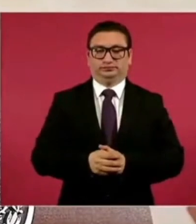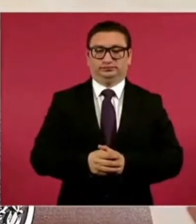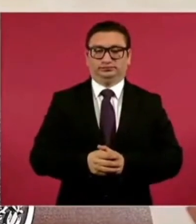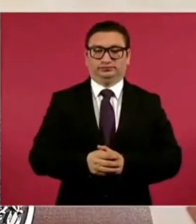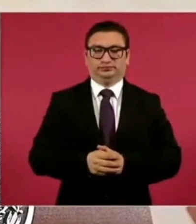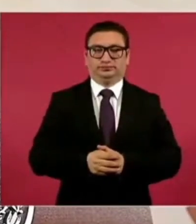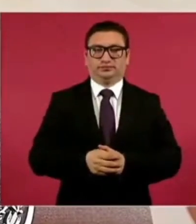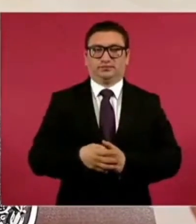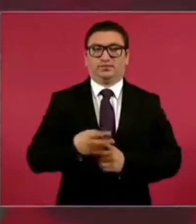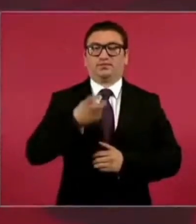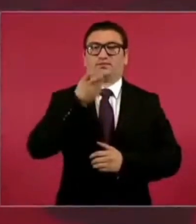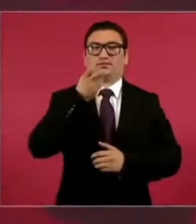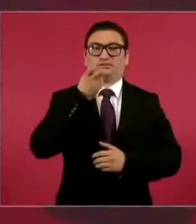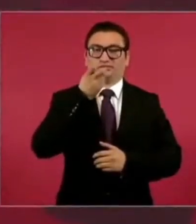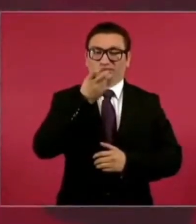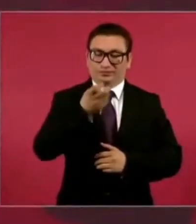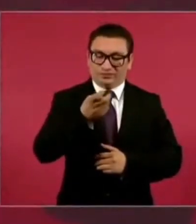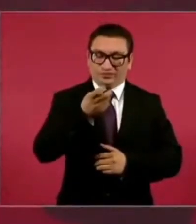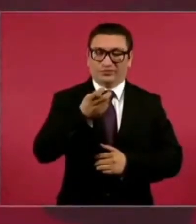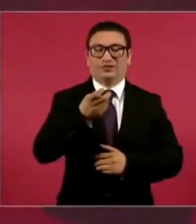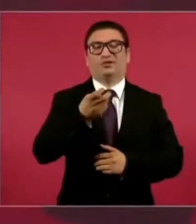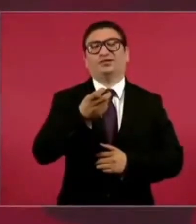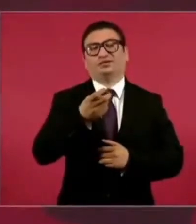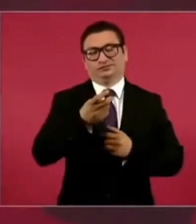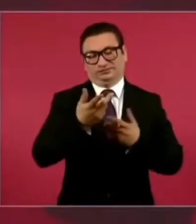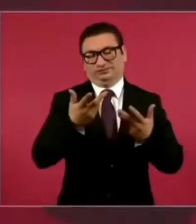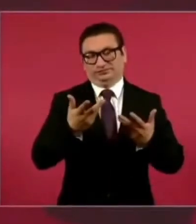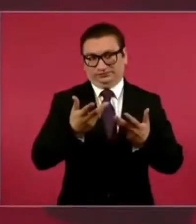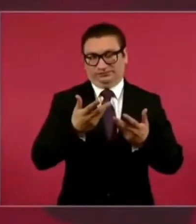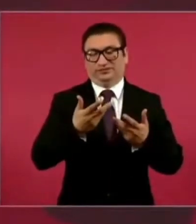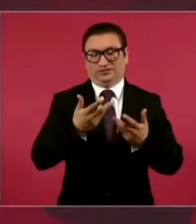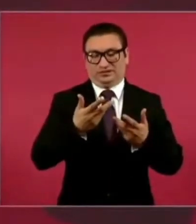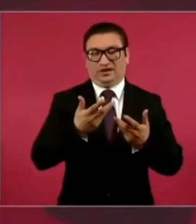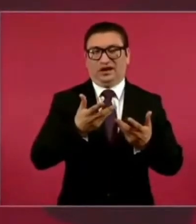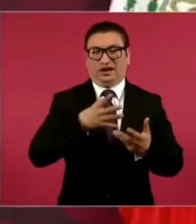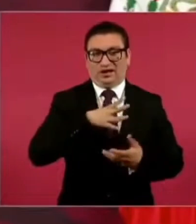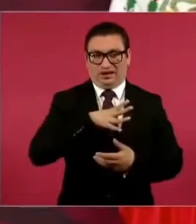Por eso también habían y siguen habiendo